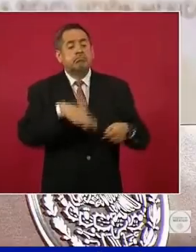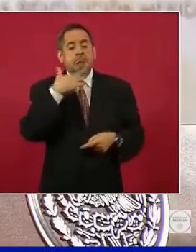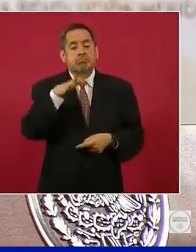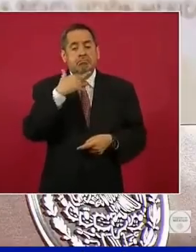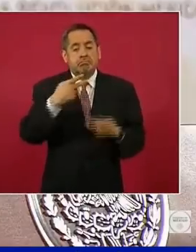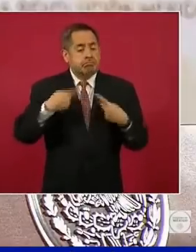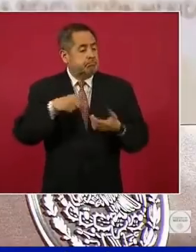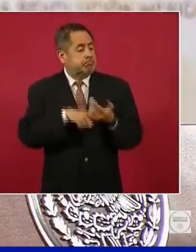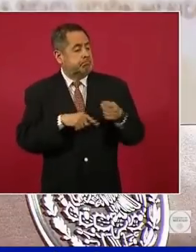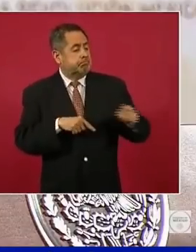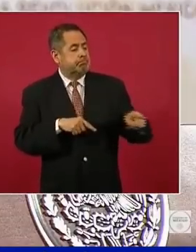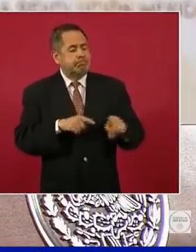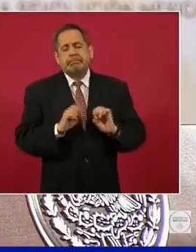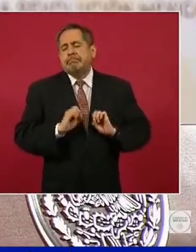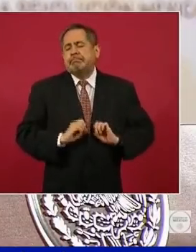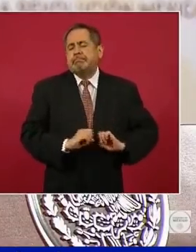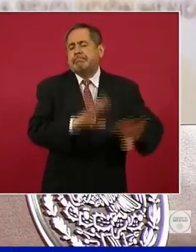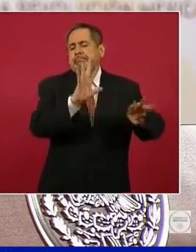para